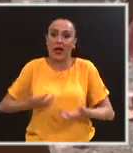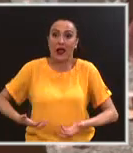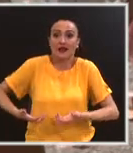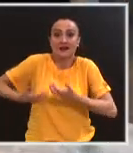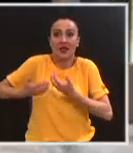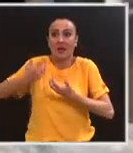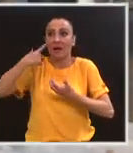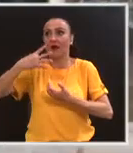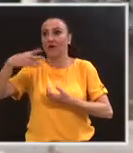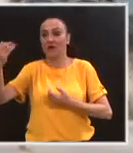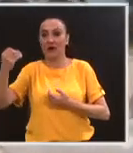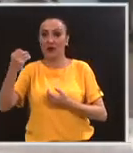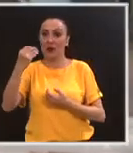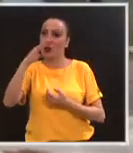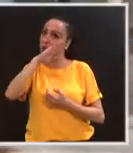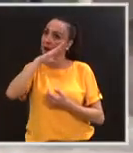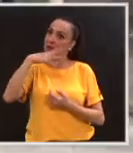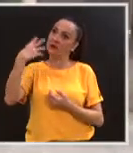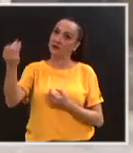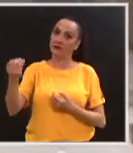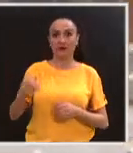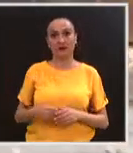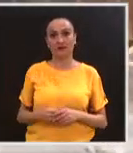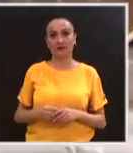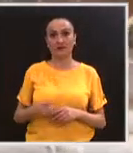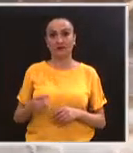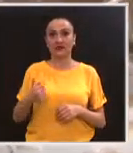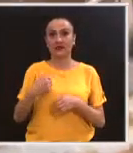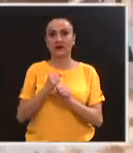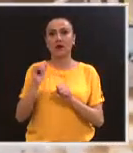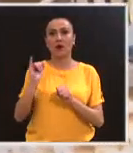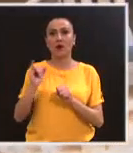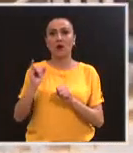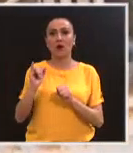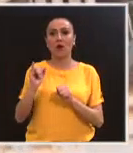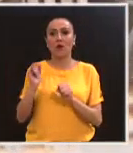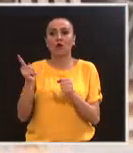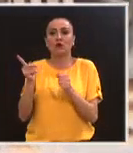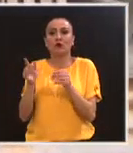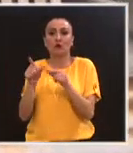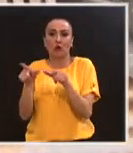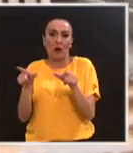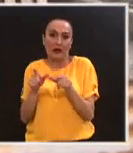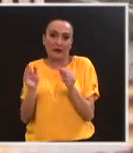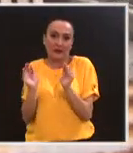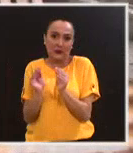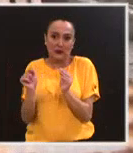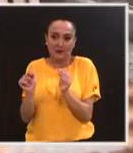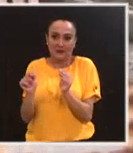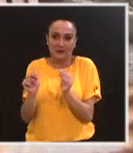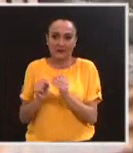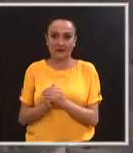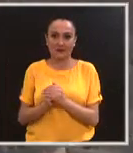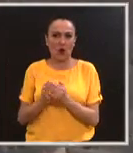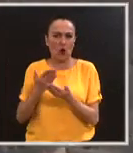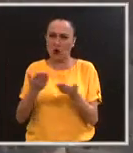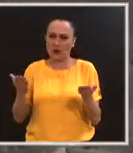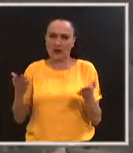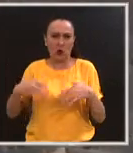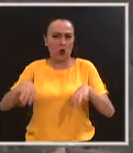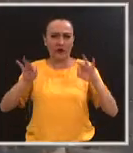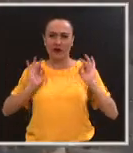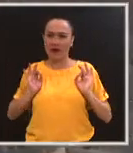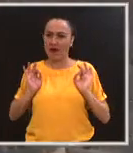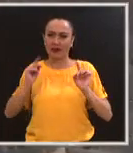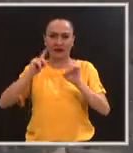sacaron afuera y dormíamos allá afuera ahí hicimos un un campito ahí con con chunche con cobijas y